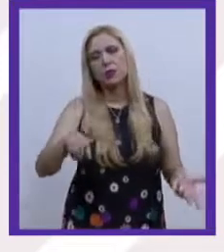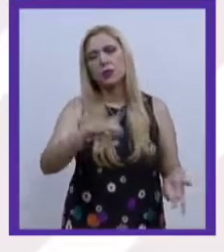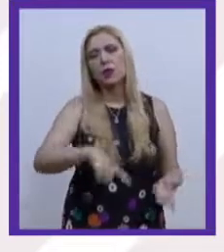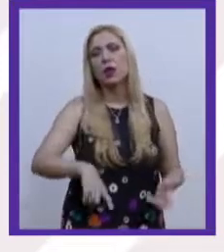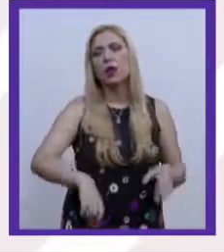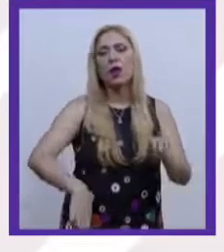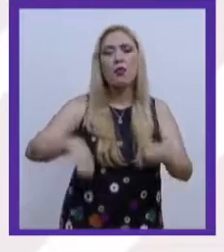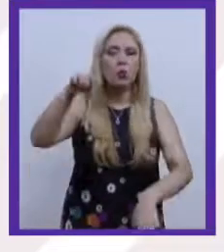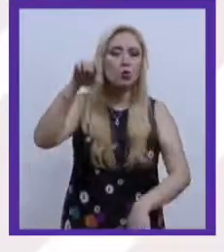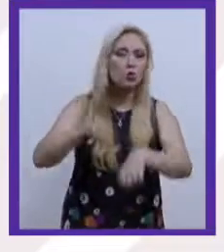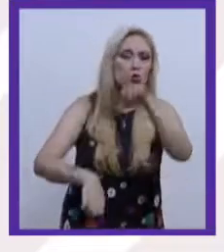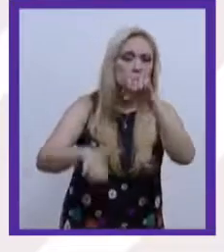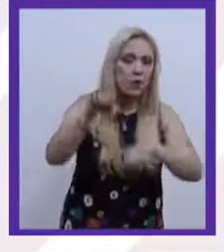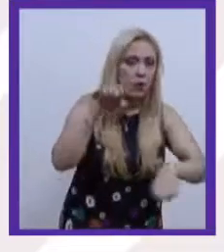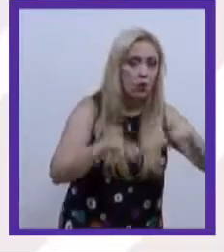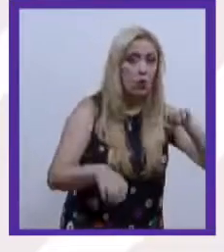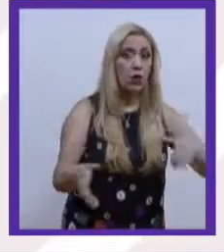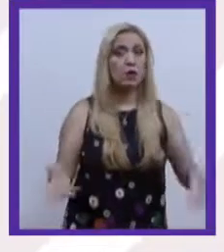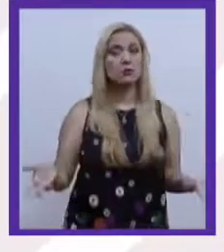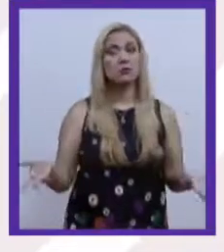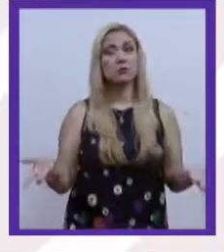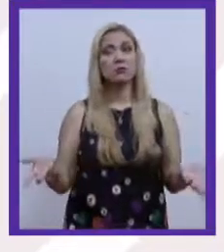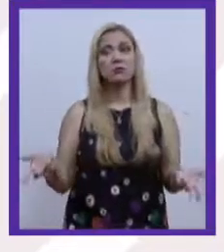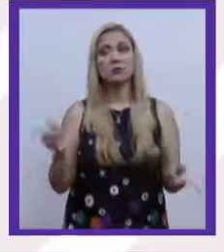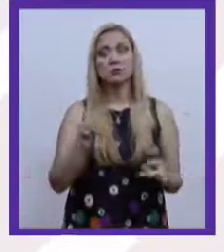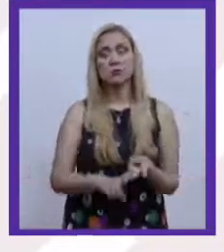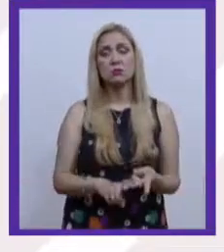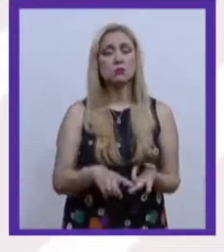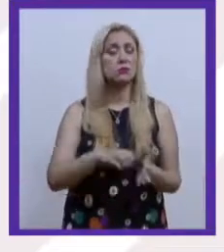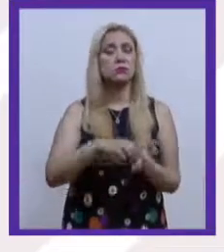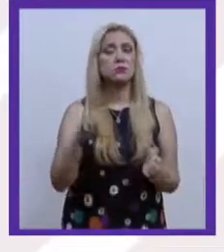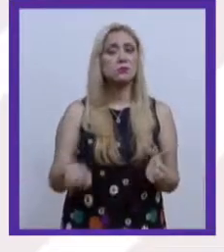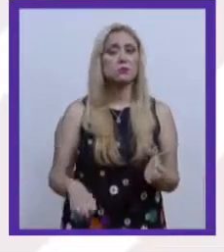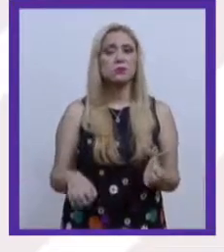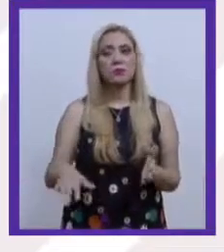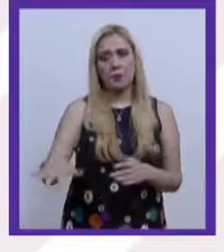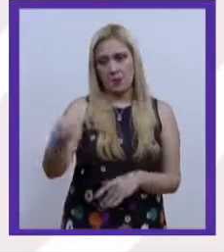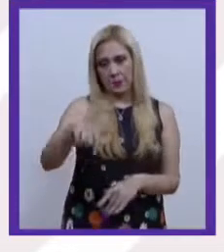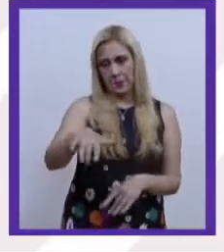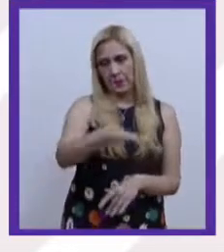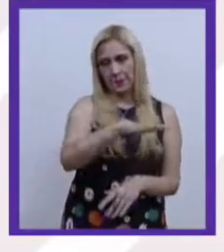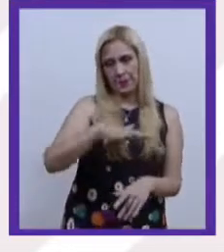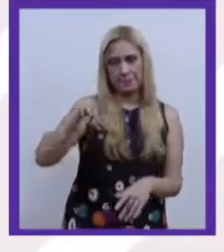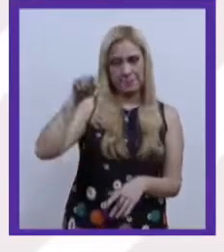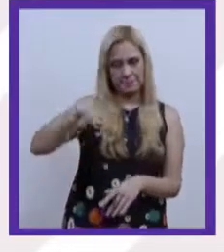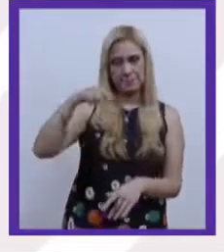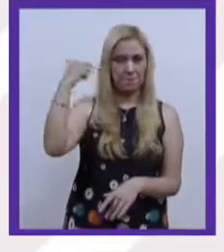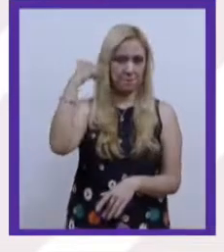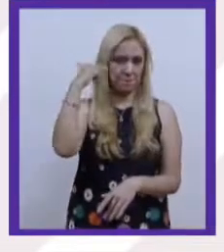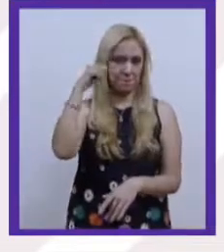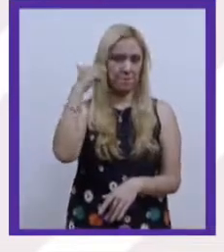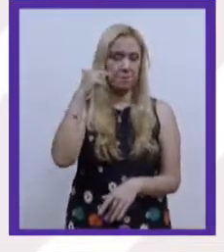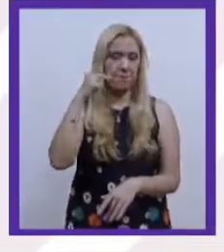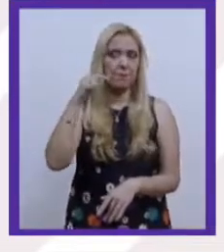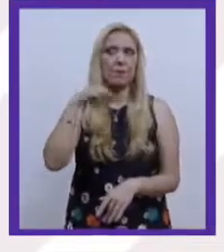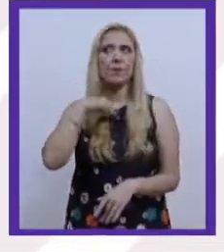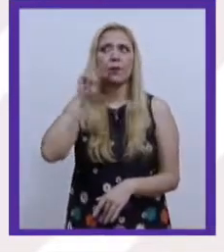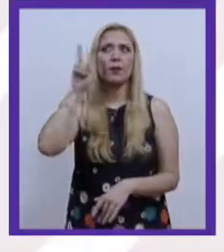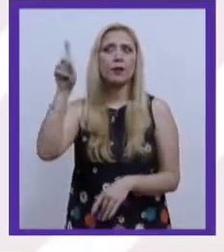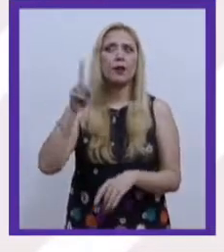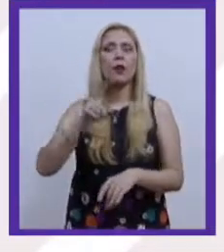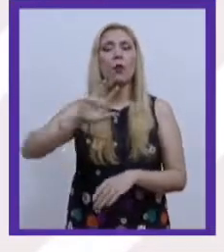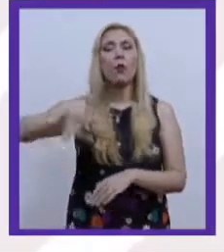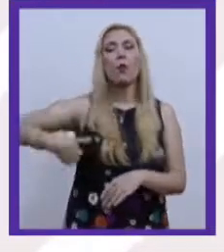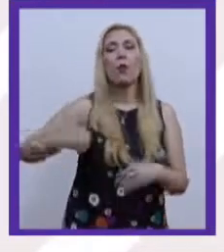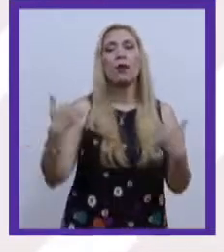adultos mayores, el tema de los cuidados. Por ejemplo, a nivel local, en Guadalajara se hizo una guardería para hijos